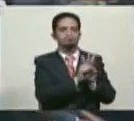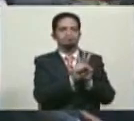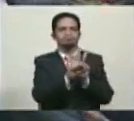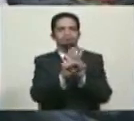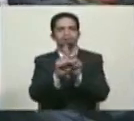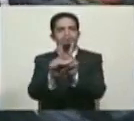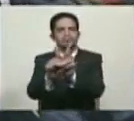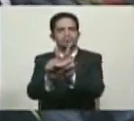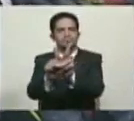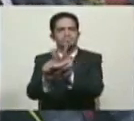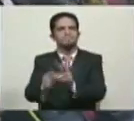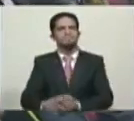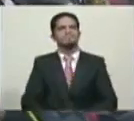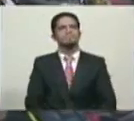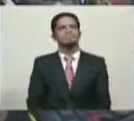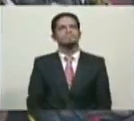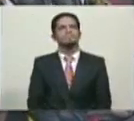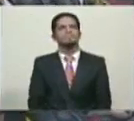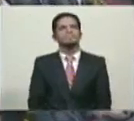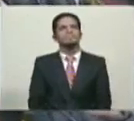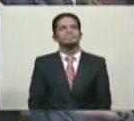el pódium.